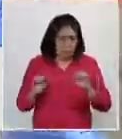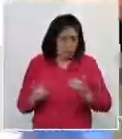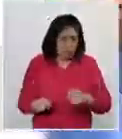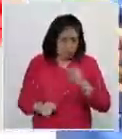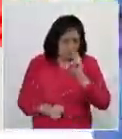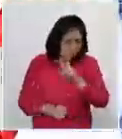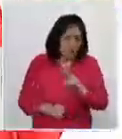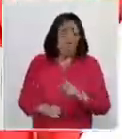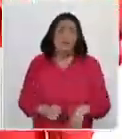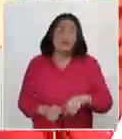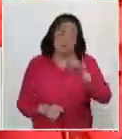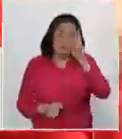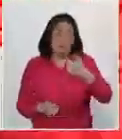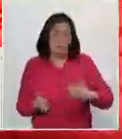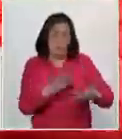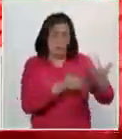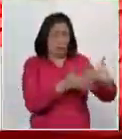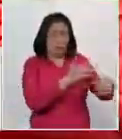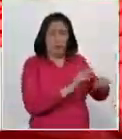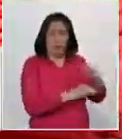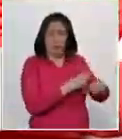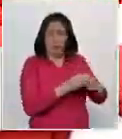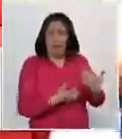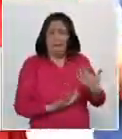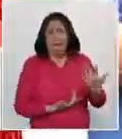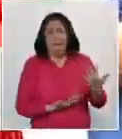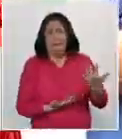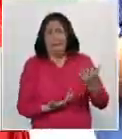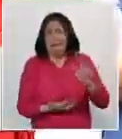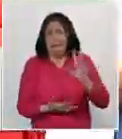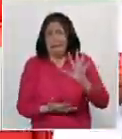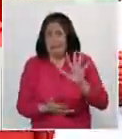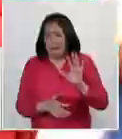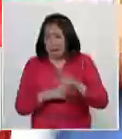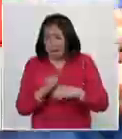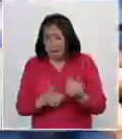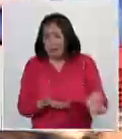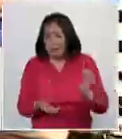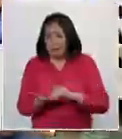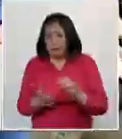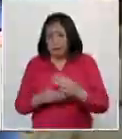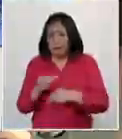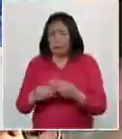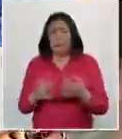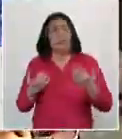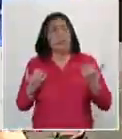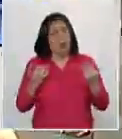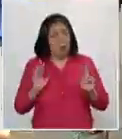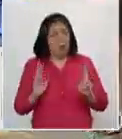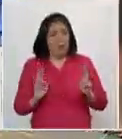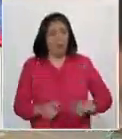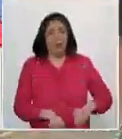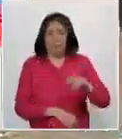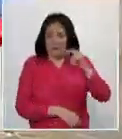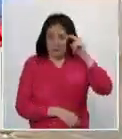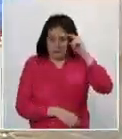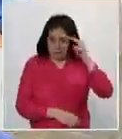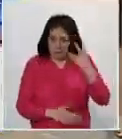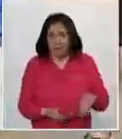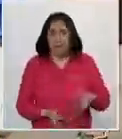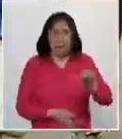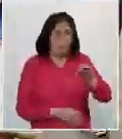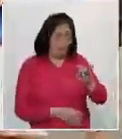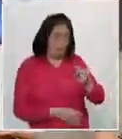de ver a Perú en un Mundial, ¿y cuánto ha tenido que esperar? 35 años. 35 años. Así es, ¿no? Y ahora espero que mi nieto, que se llama